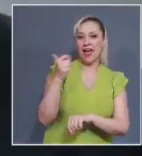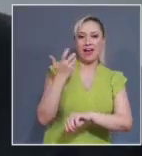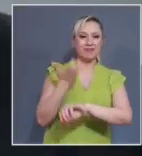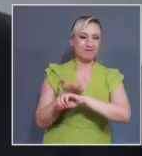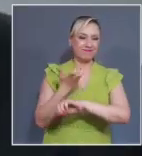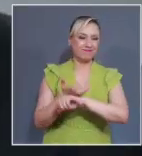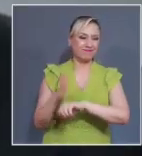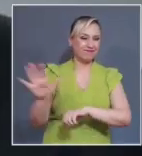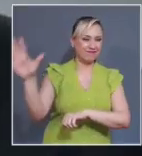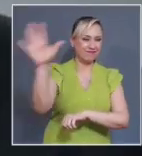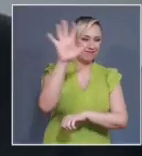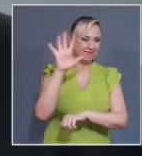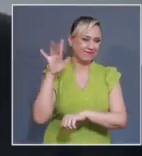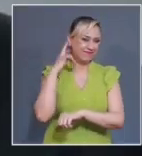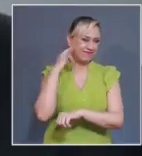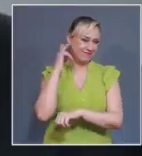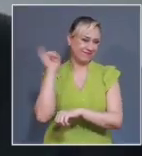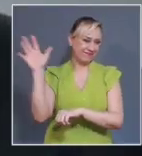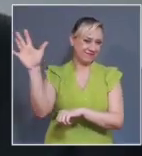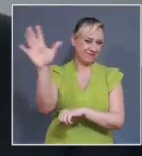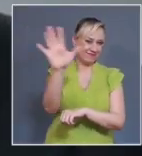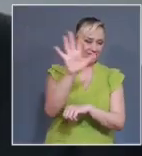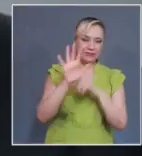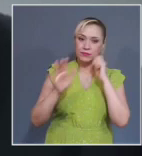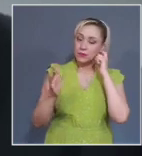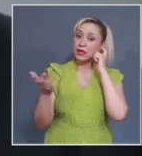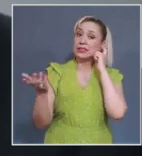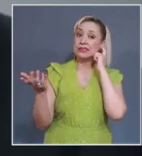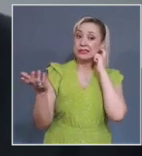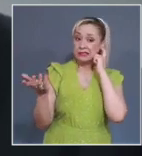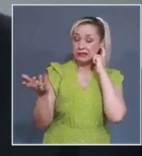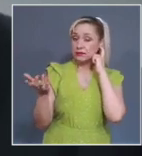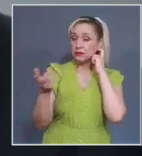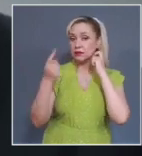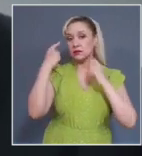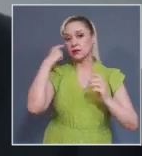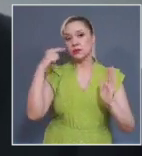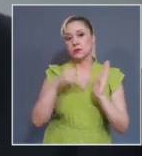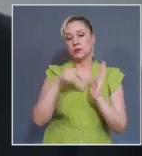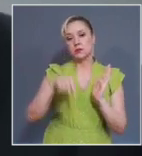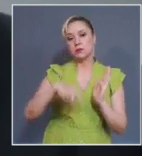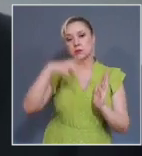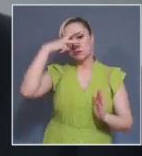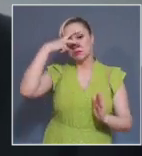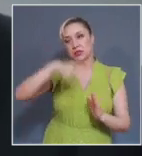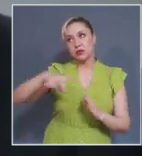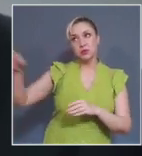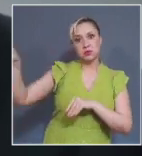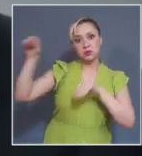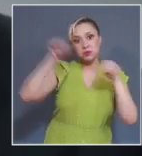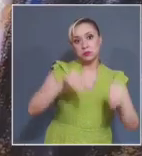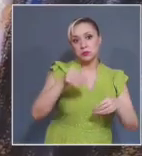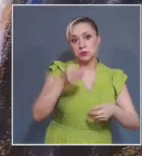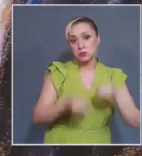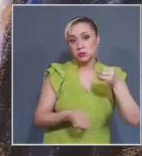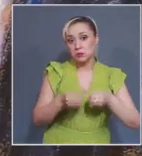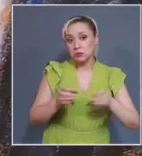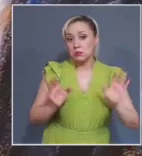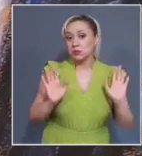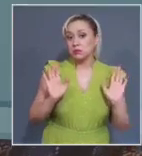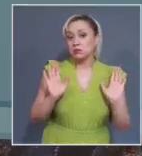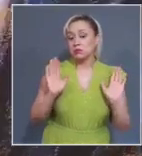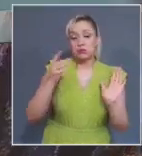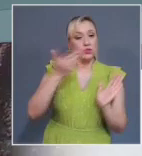defensa del exsecretario que pedía que el caso se juzgara en México, por lo que se espera que en breve se lleve a cabo este juicio.